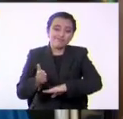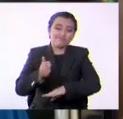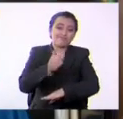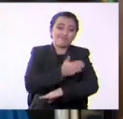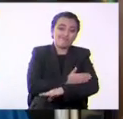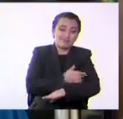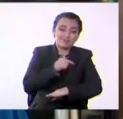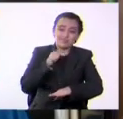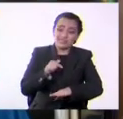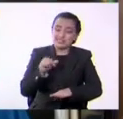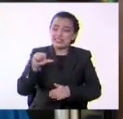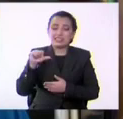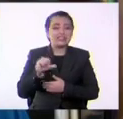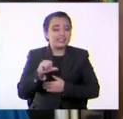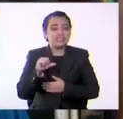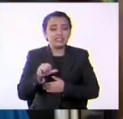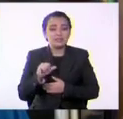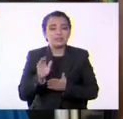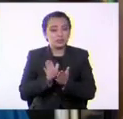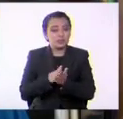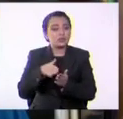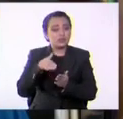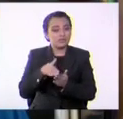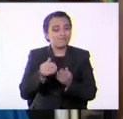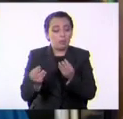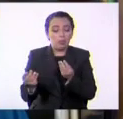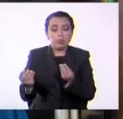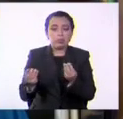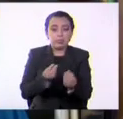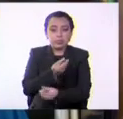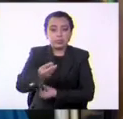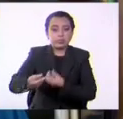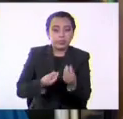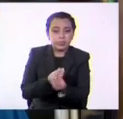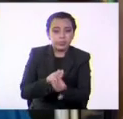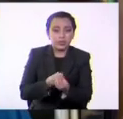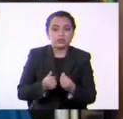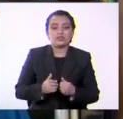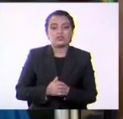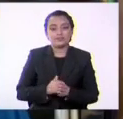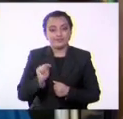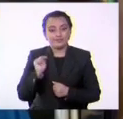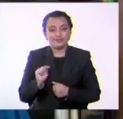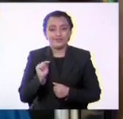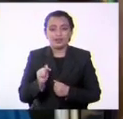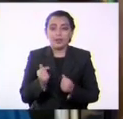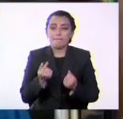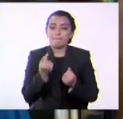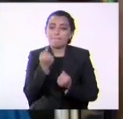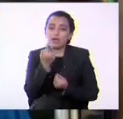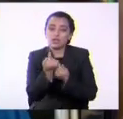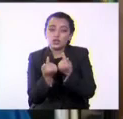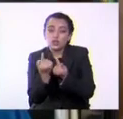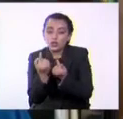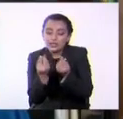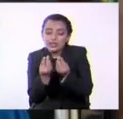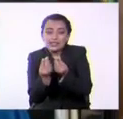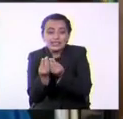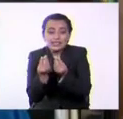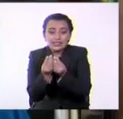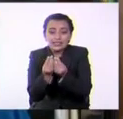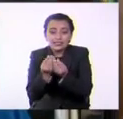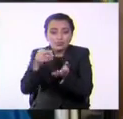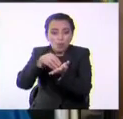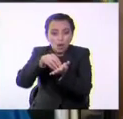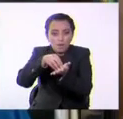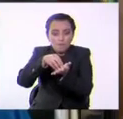estos megaproyectos, que también se distorsiona, y muchas veces estas personas que viven en las localidades son